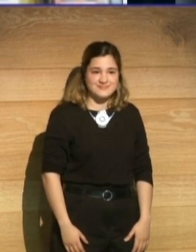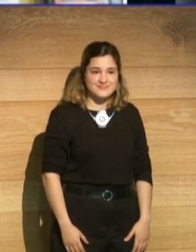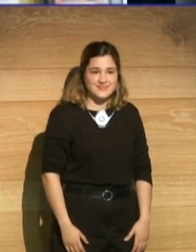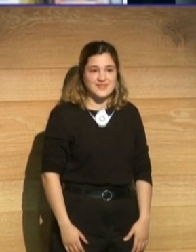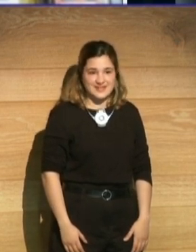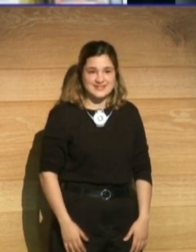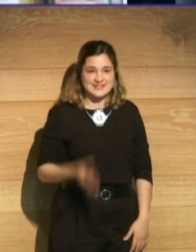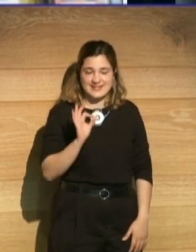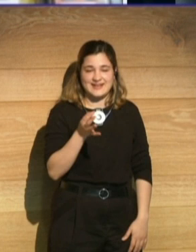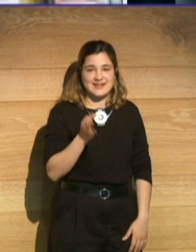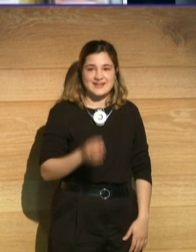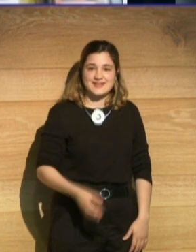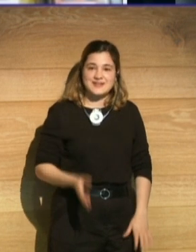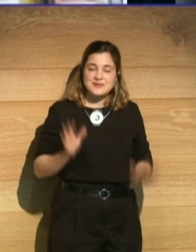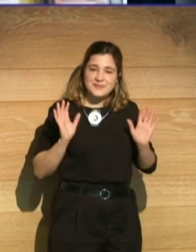es cierto, pero